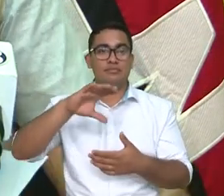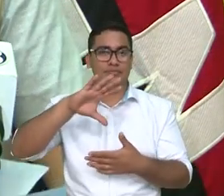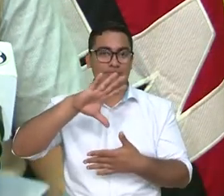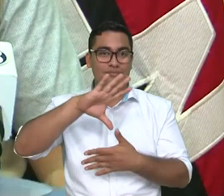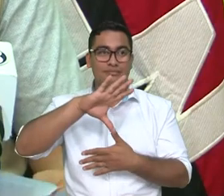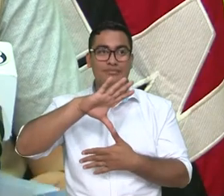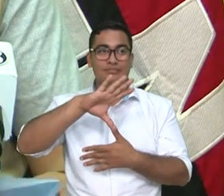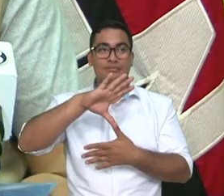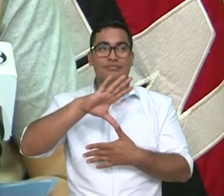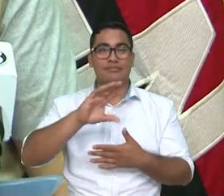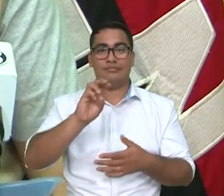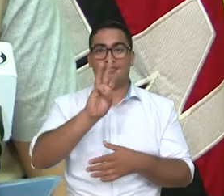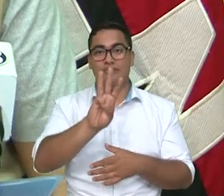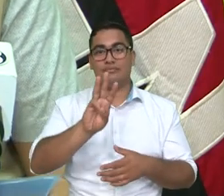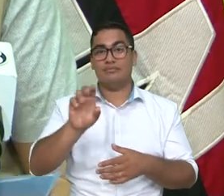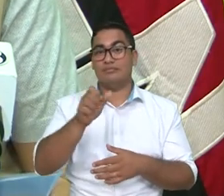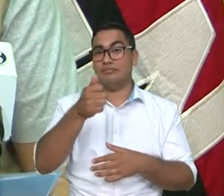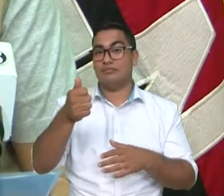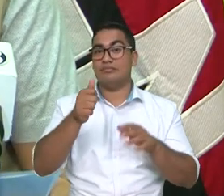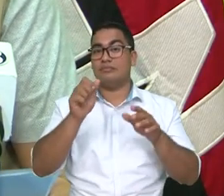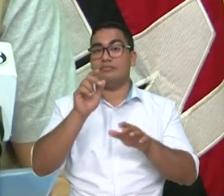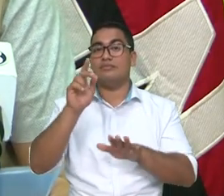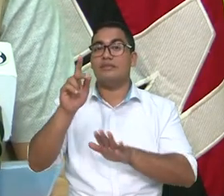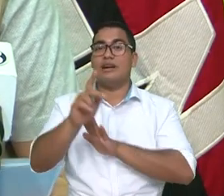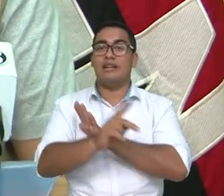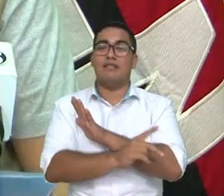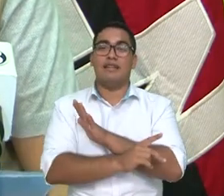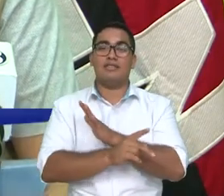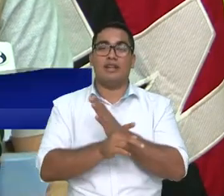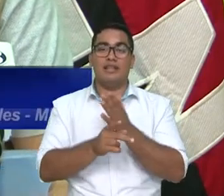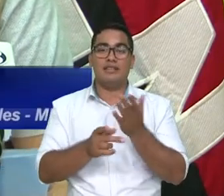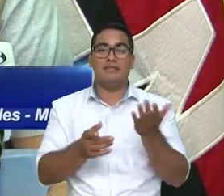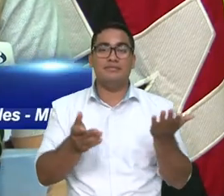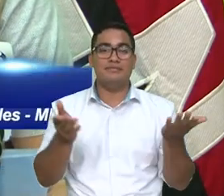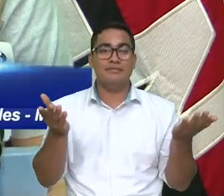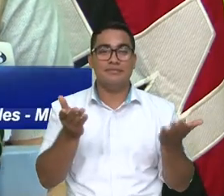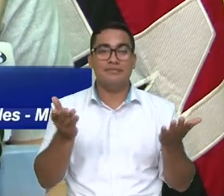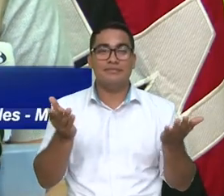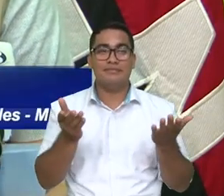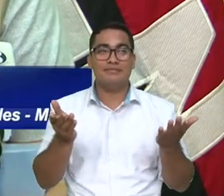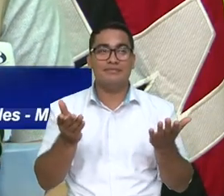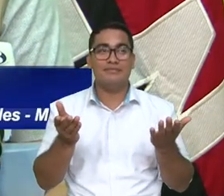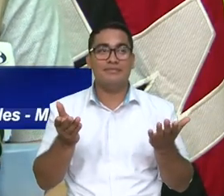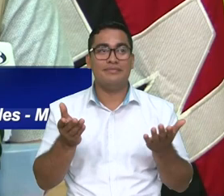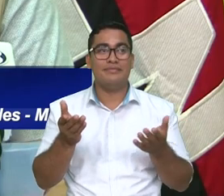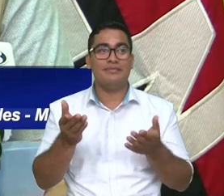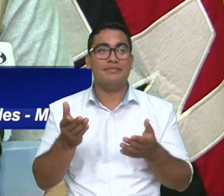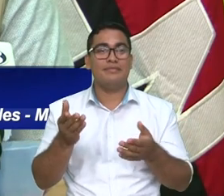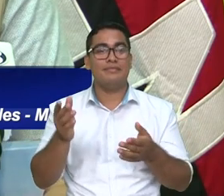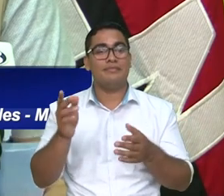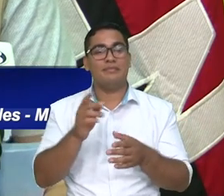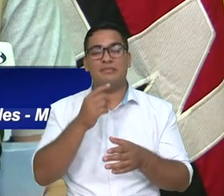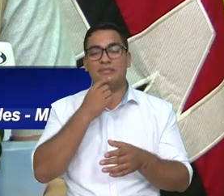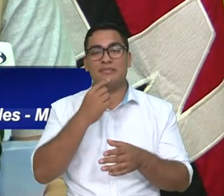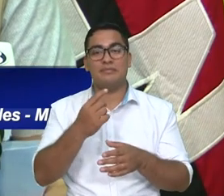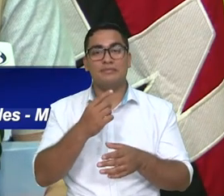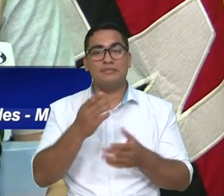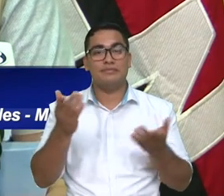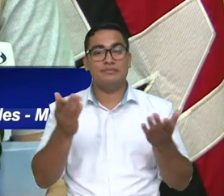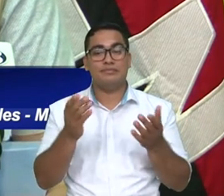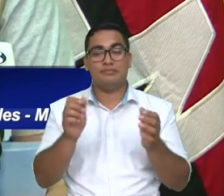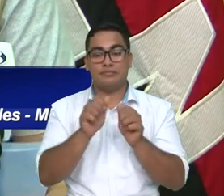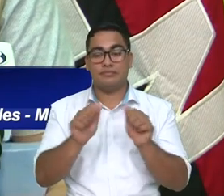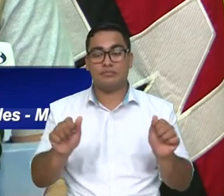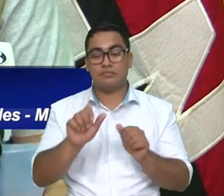reportan 36 países que han presentado casos. Entre los últimos países que han reportado son de las Antillas Menores, como